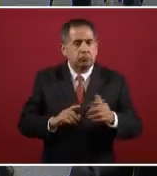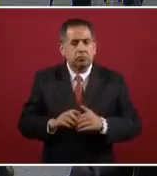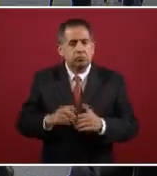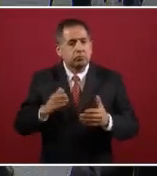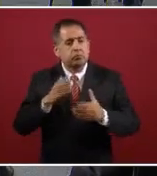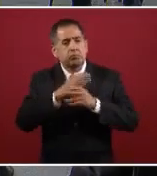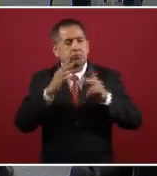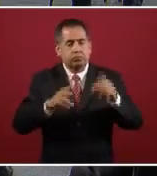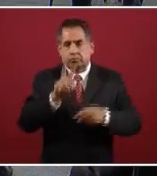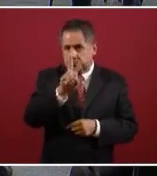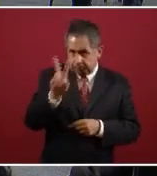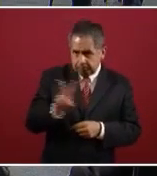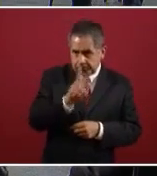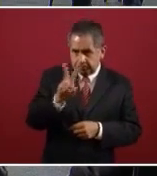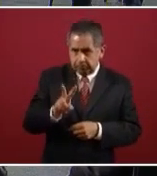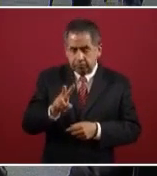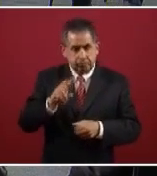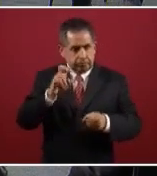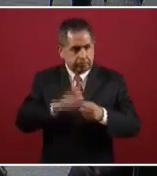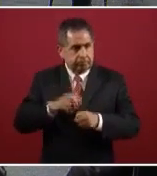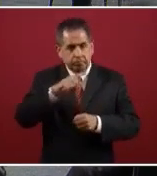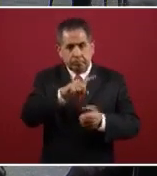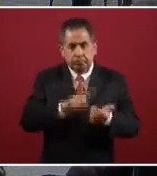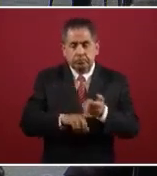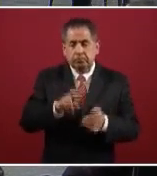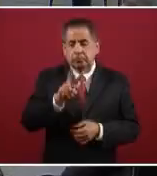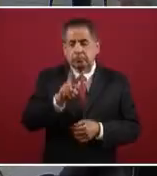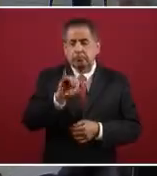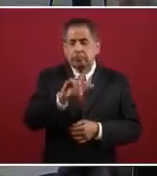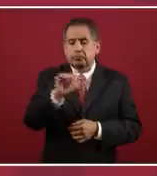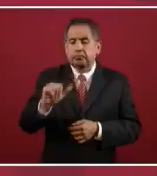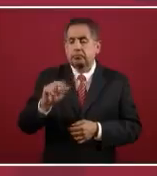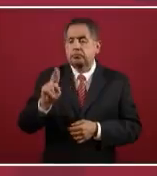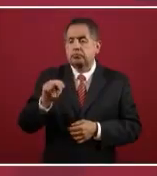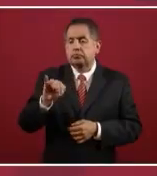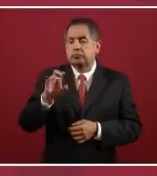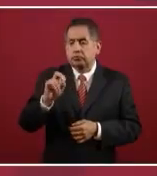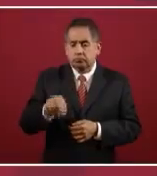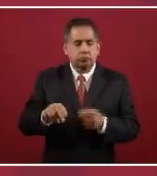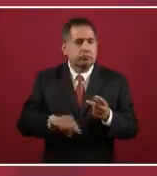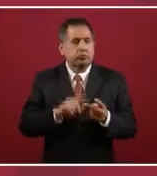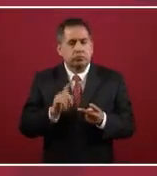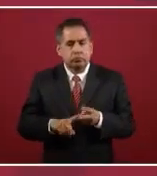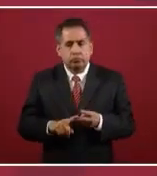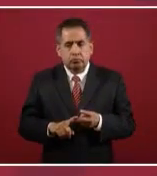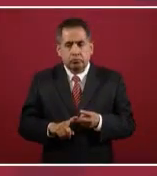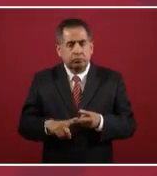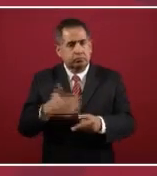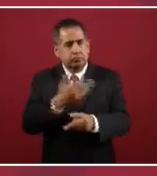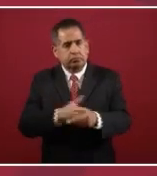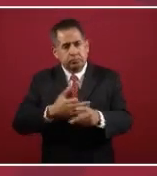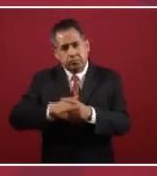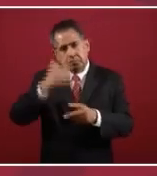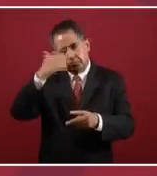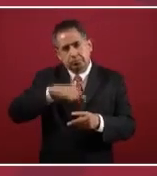vamos a estar el viernes en Villa Unión y en la